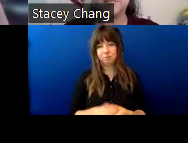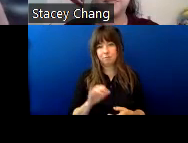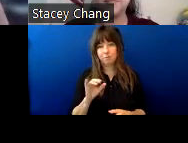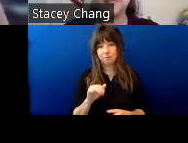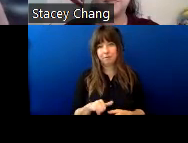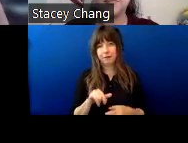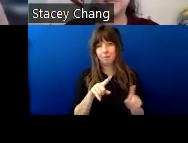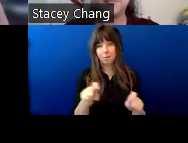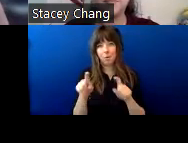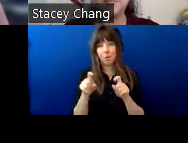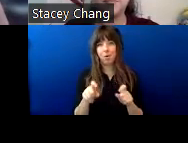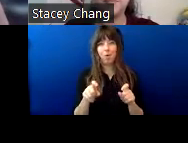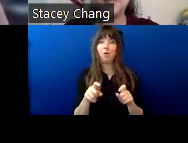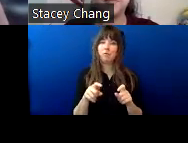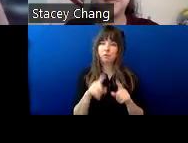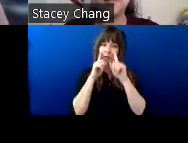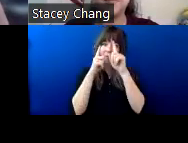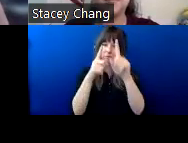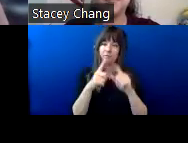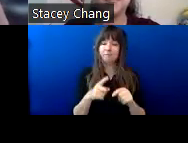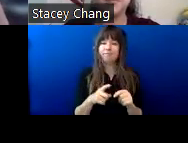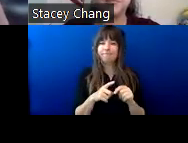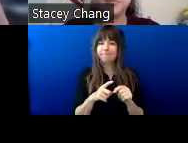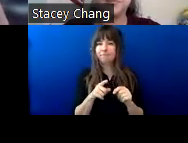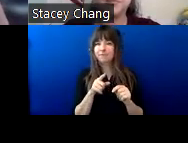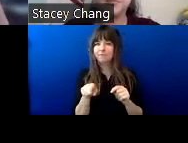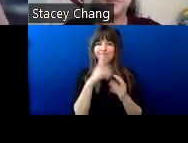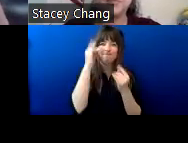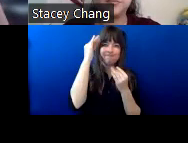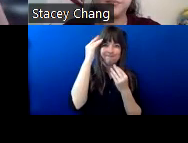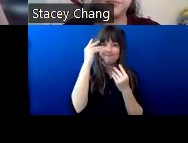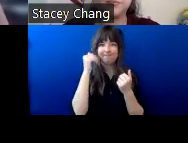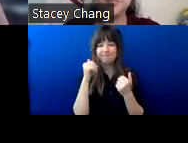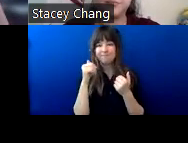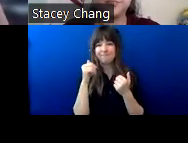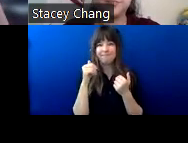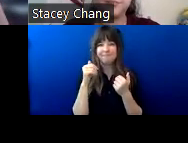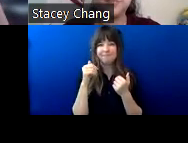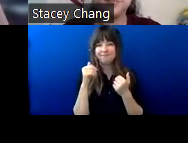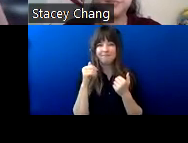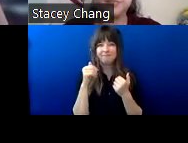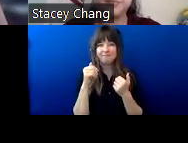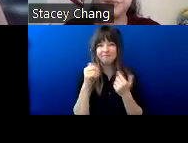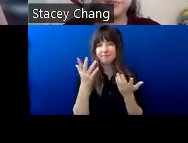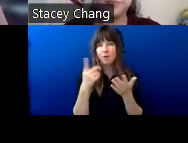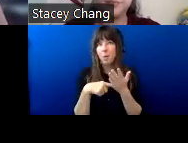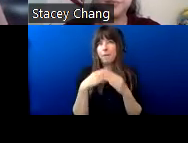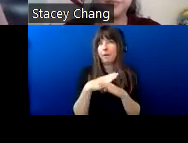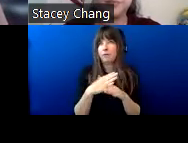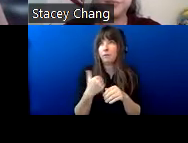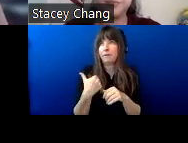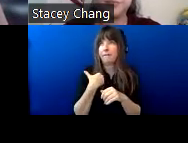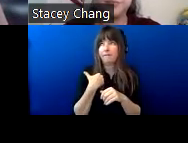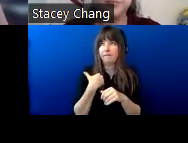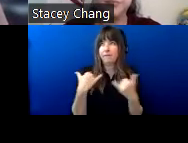fue, la intención fue para hacer una actividad para que hacer que piensen